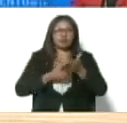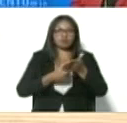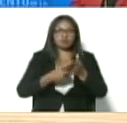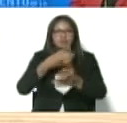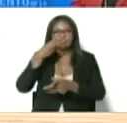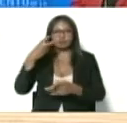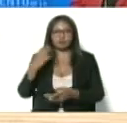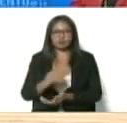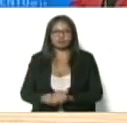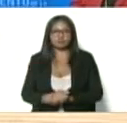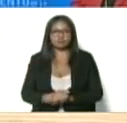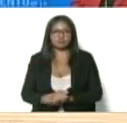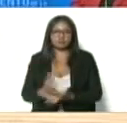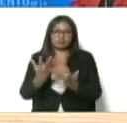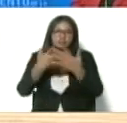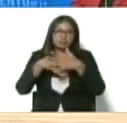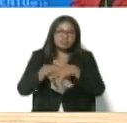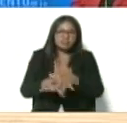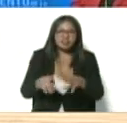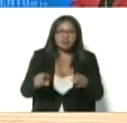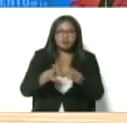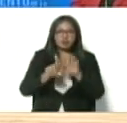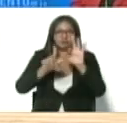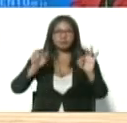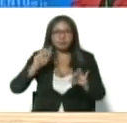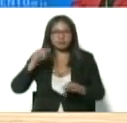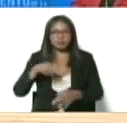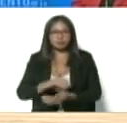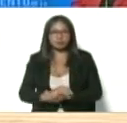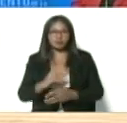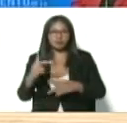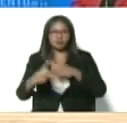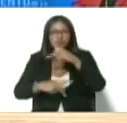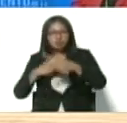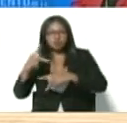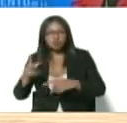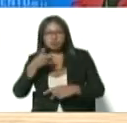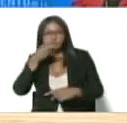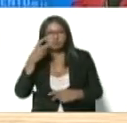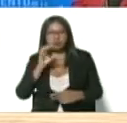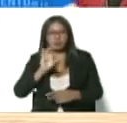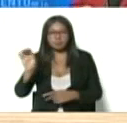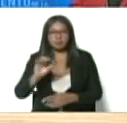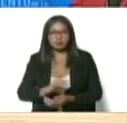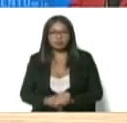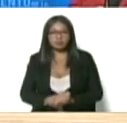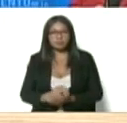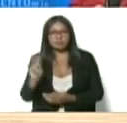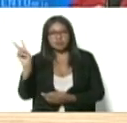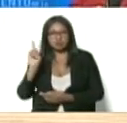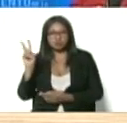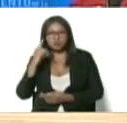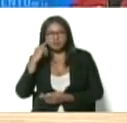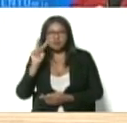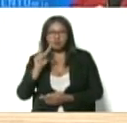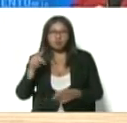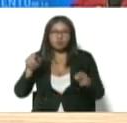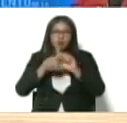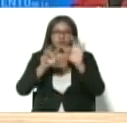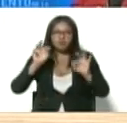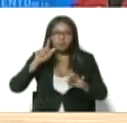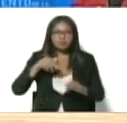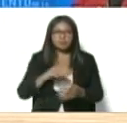integral la lucha contra la producción de droga en el país venezuela declarada por la onu